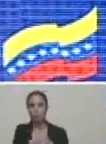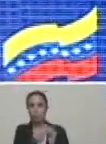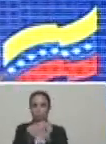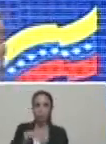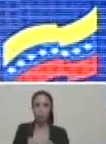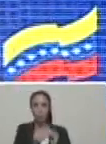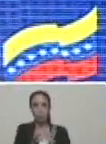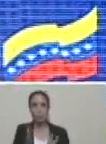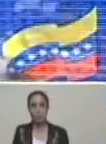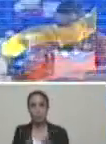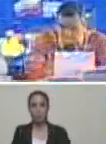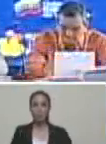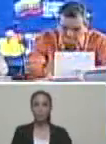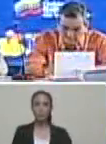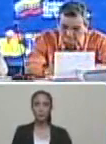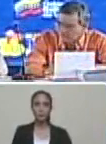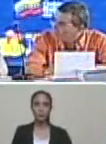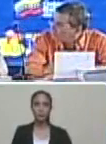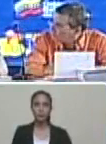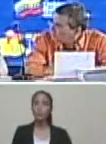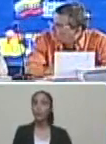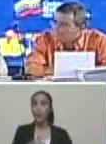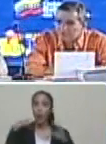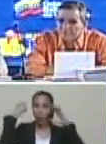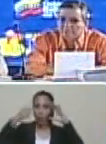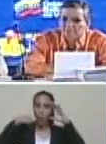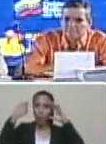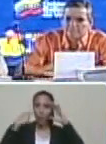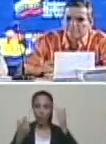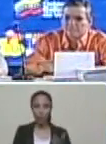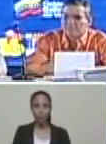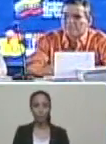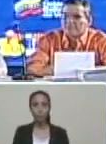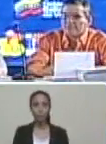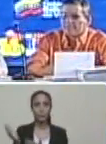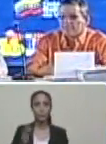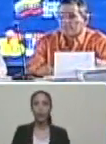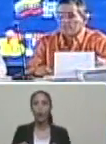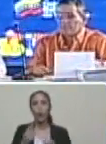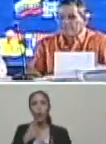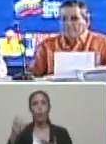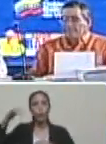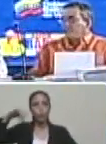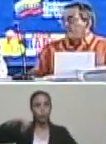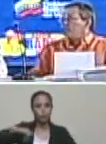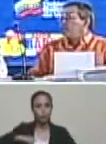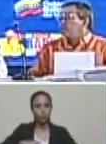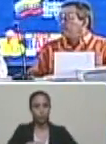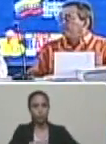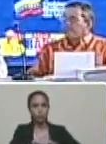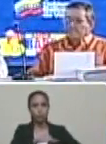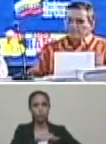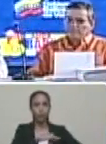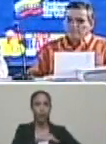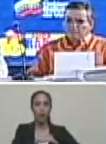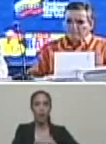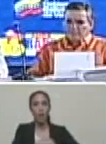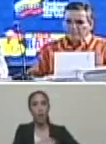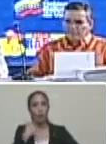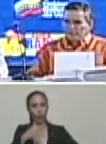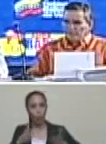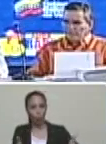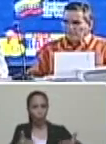perfeccionar, etcétera, etcétera. Tenemos un video, ¿verdad?, de la llegada de este lote